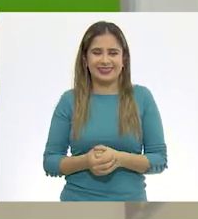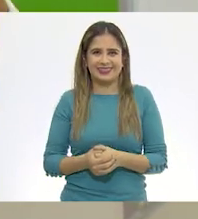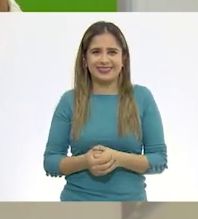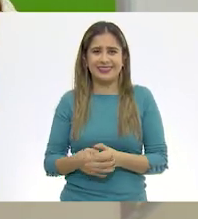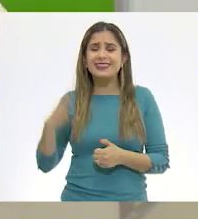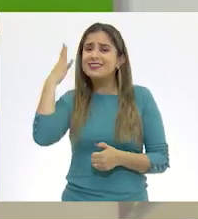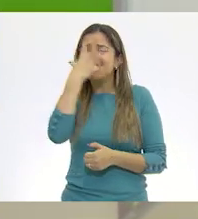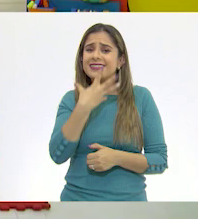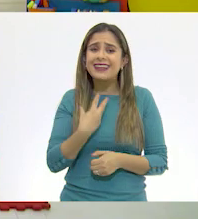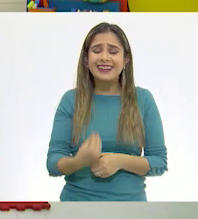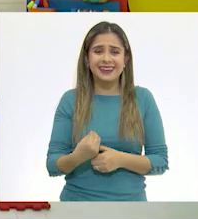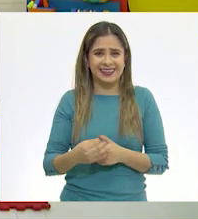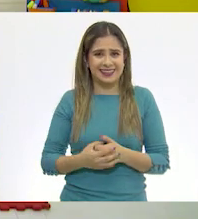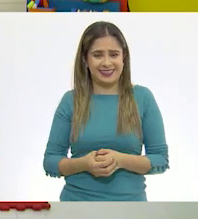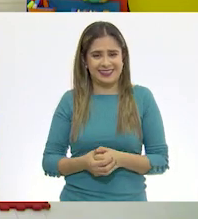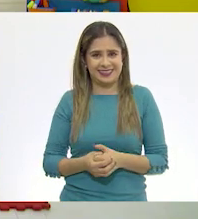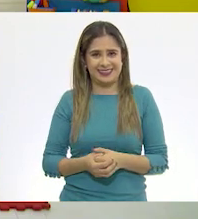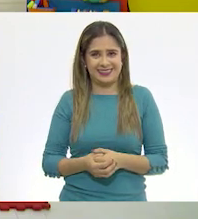¡Qué bonita!